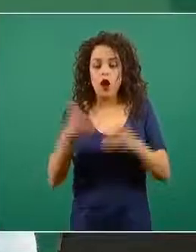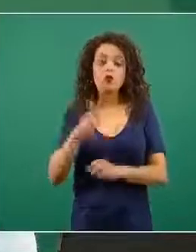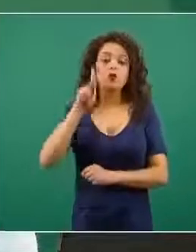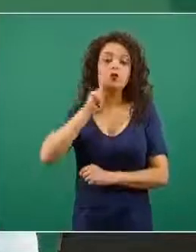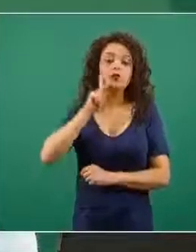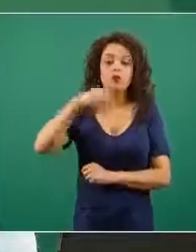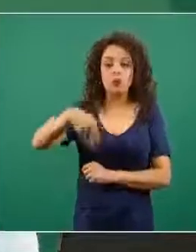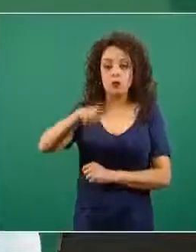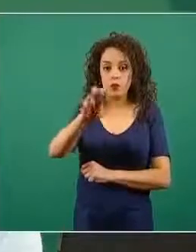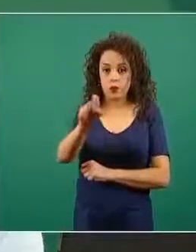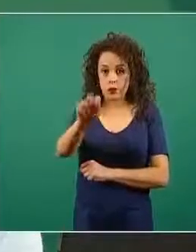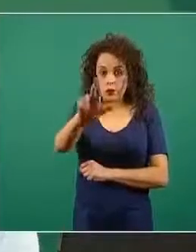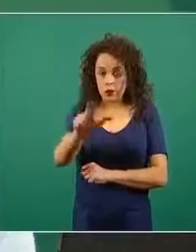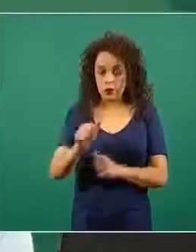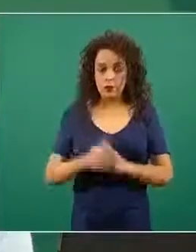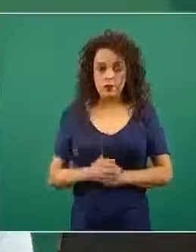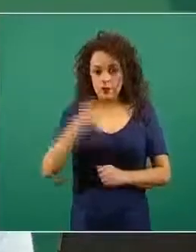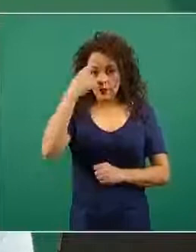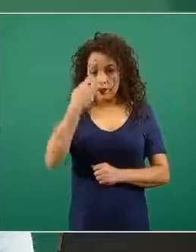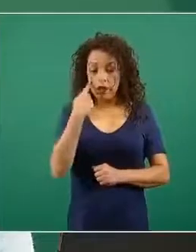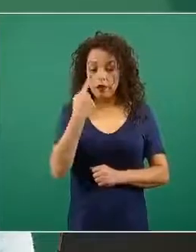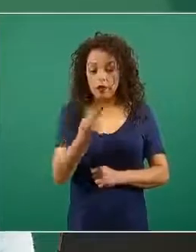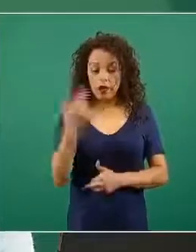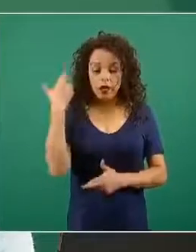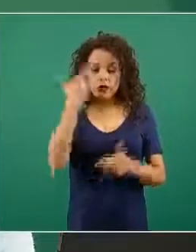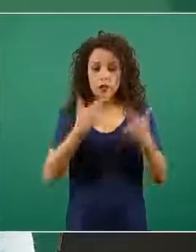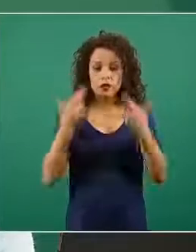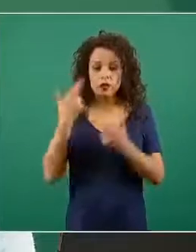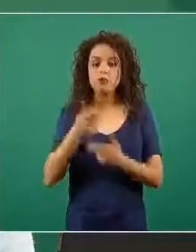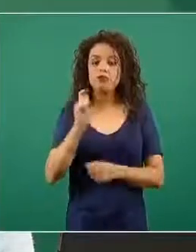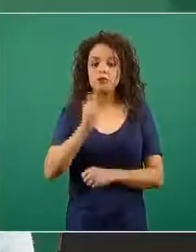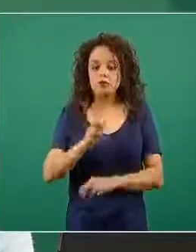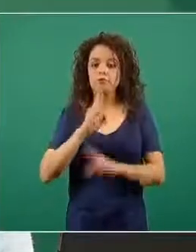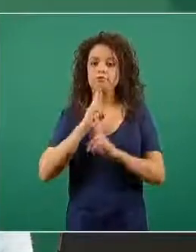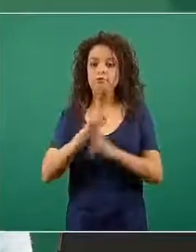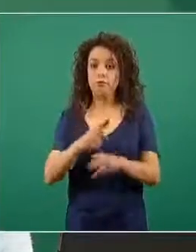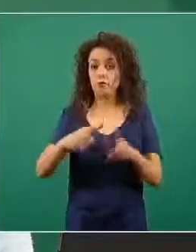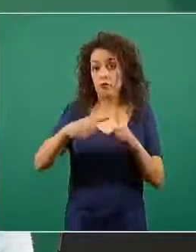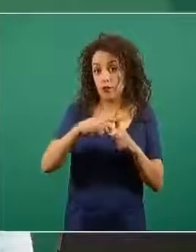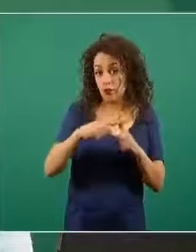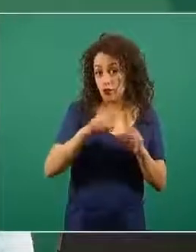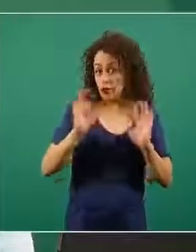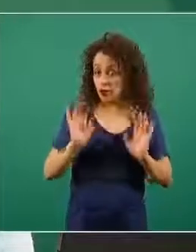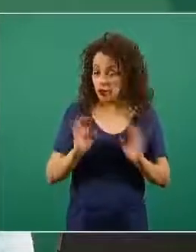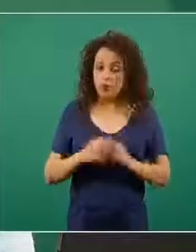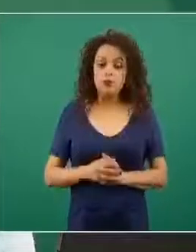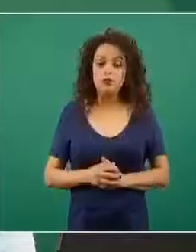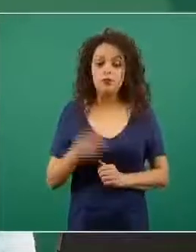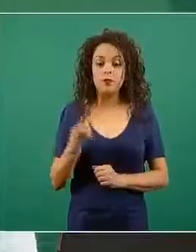muestra y dar un resultado positivo. De cualquier forma, también los